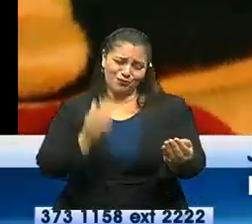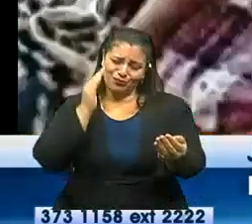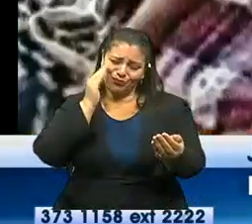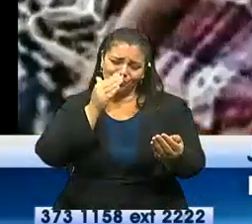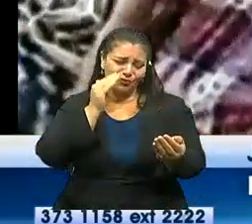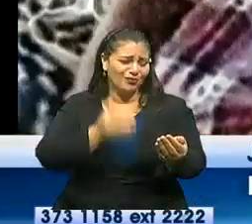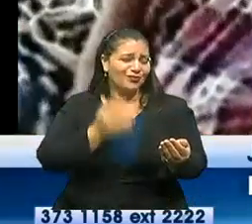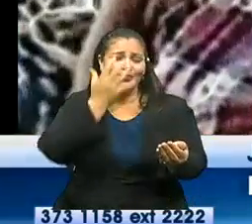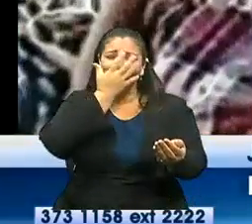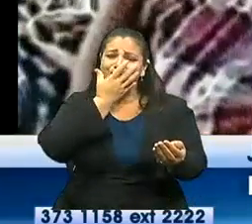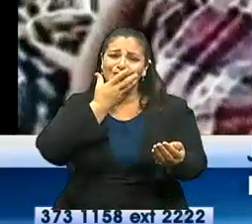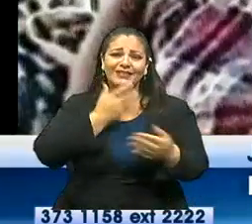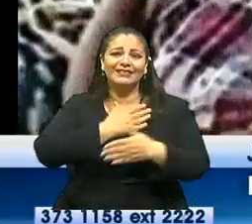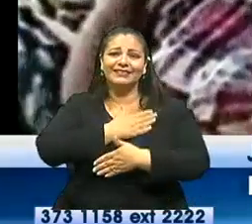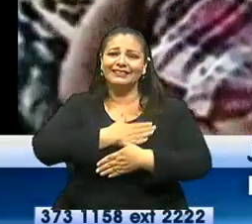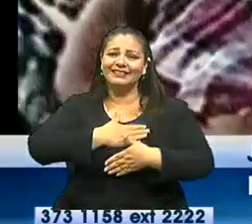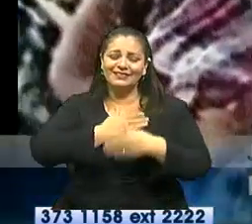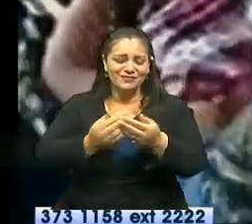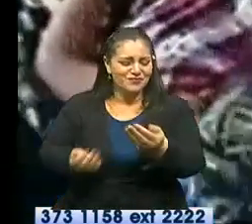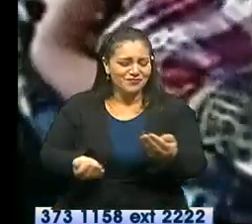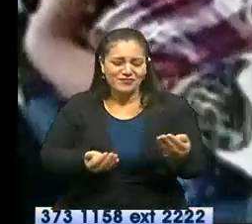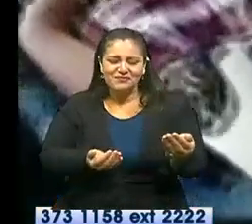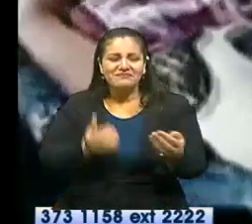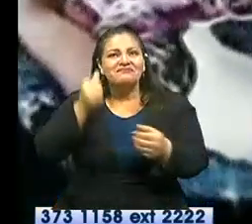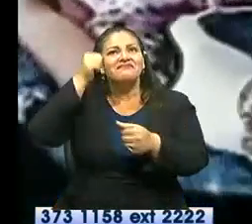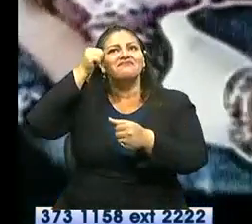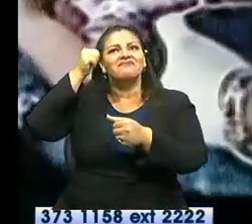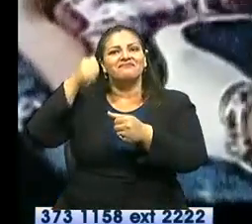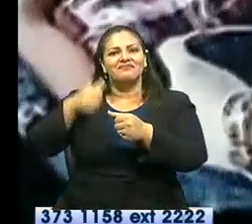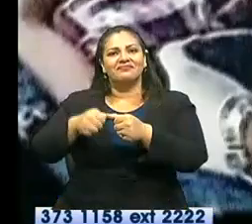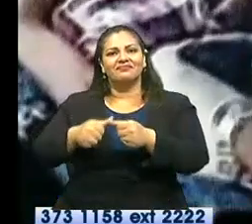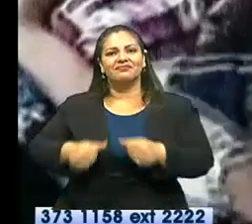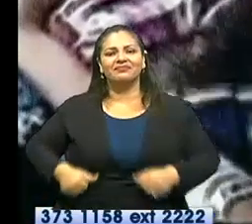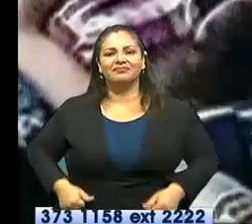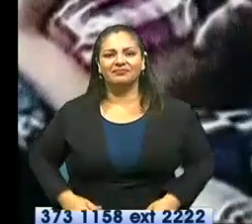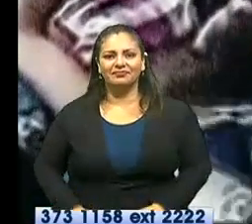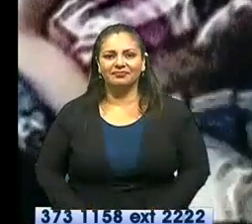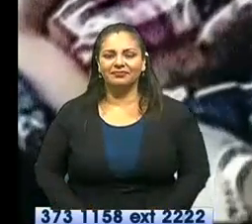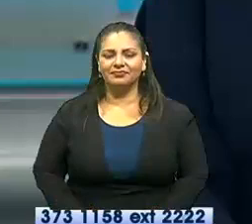duda un día inolvidable, informó Luciola Salazar.